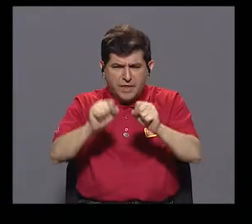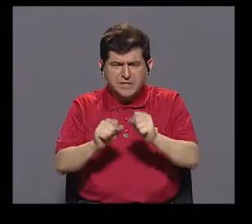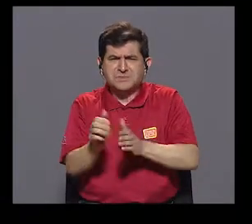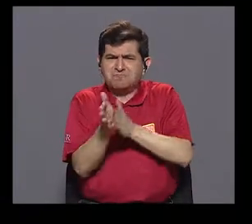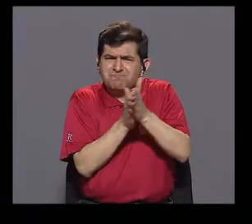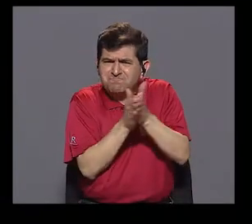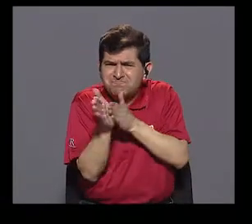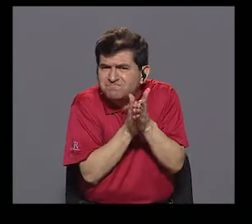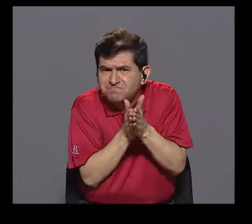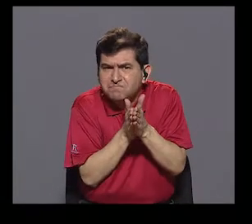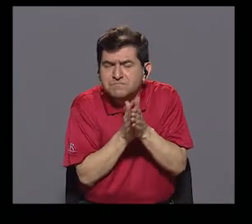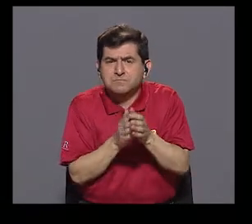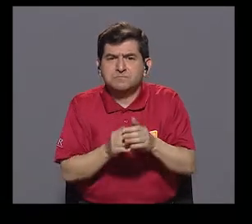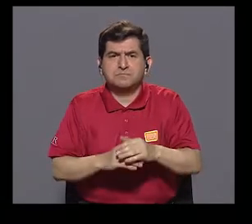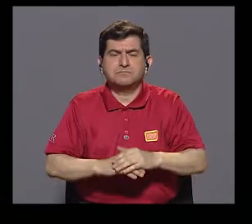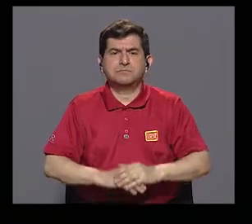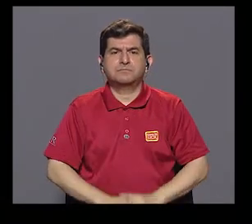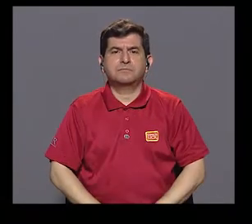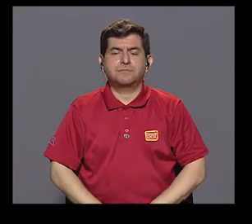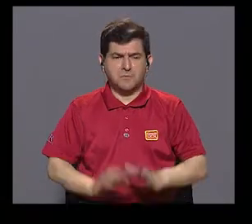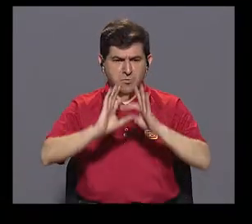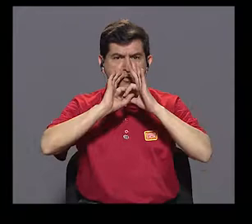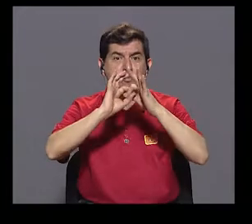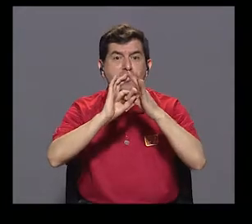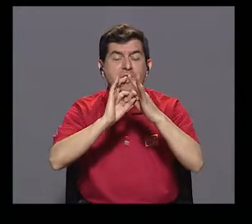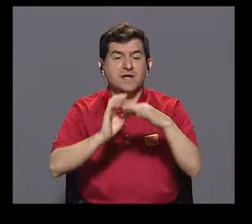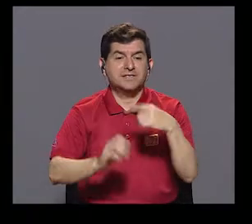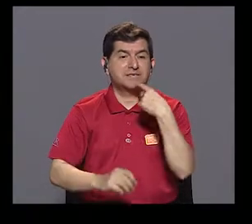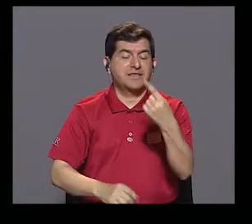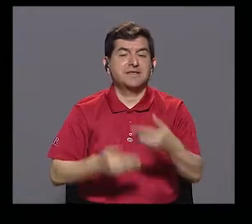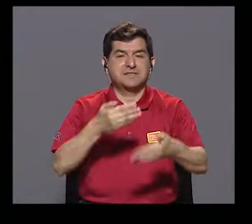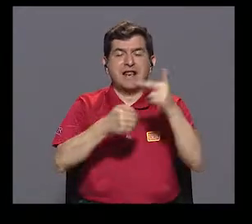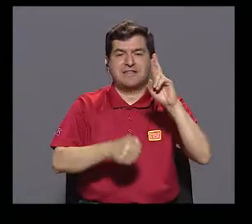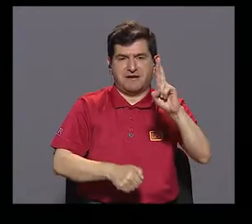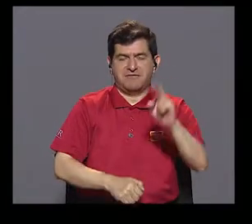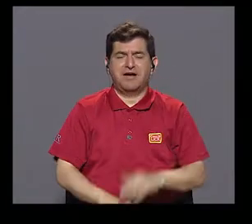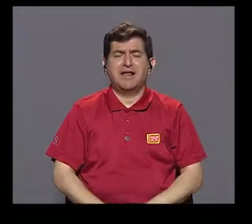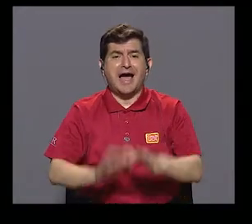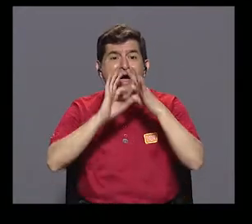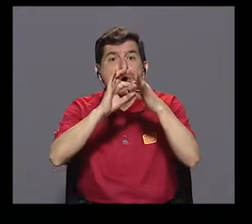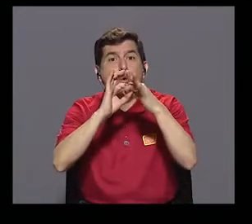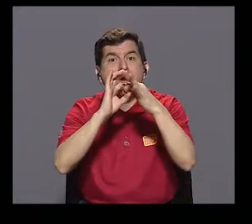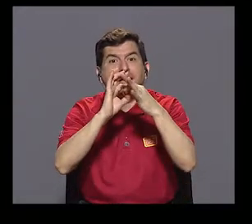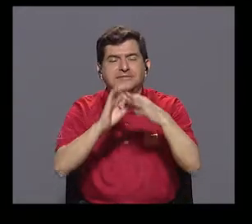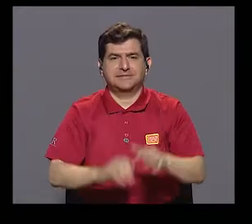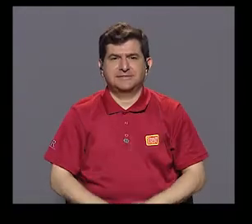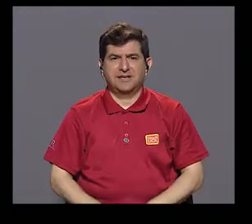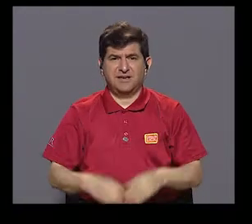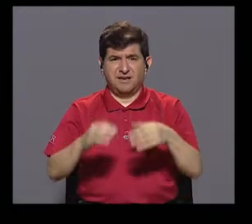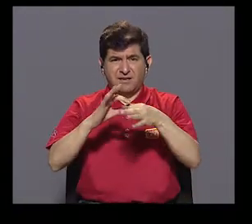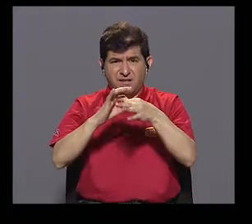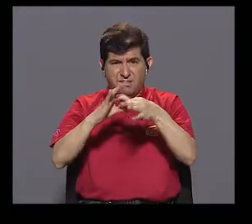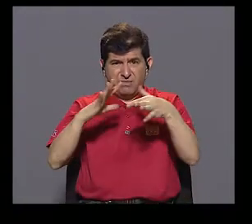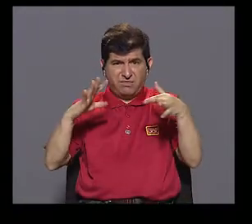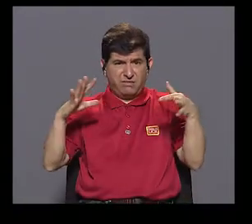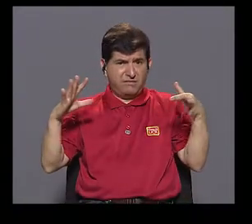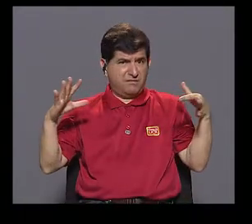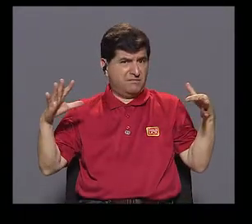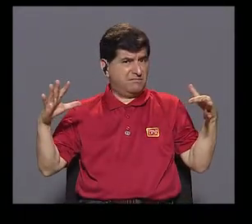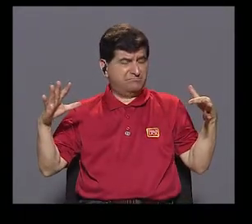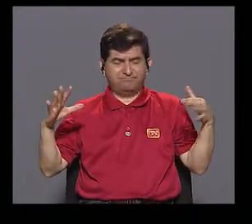la coman a mordiscos, únanse, como decía Rafaela, únanse, chicas, porque